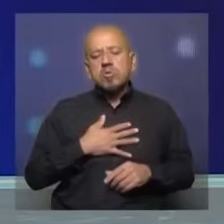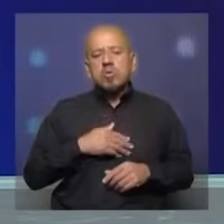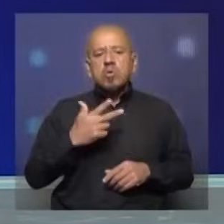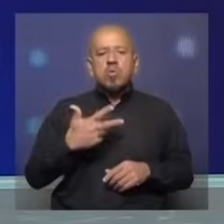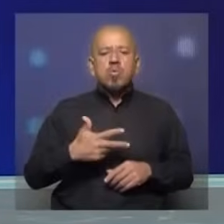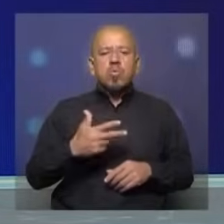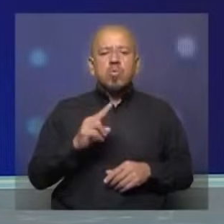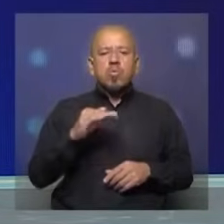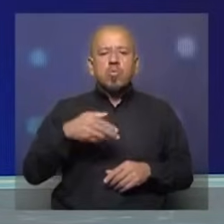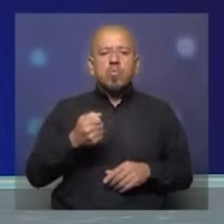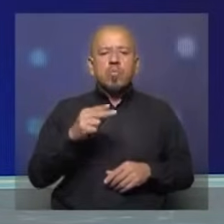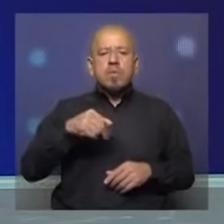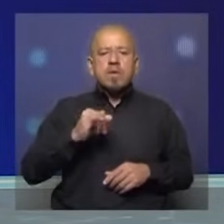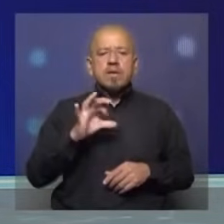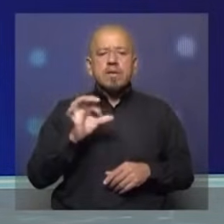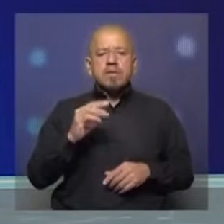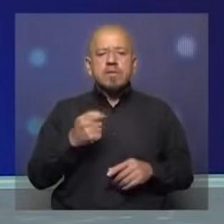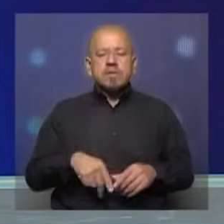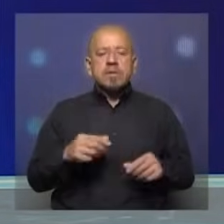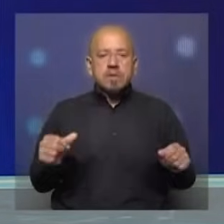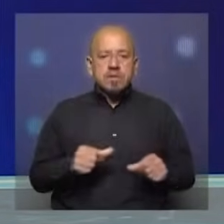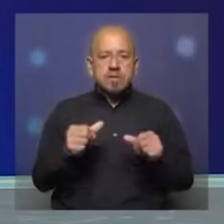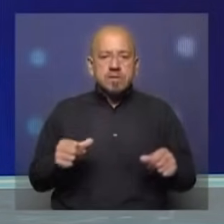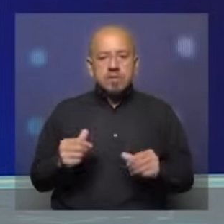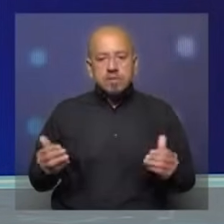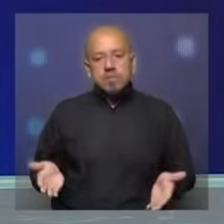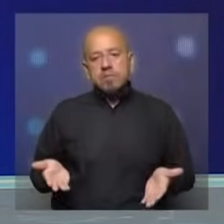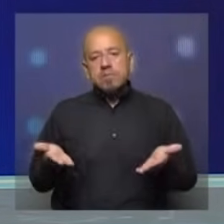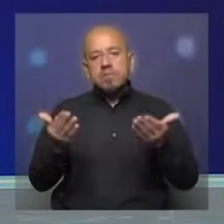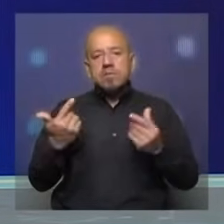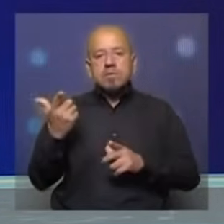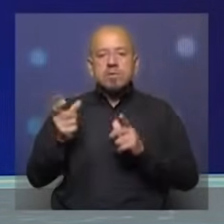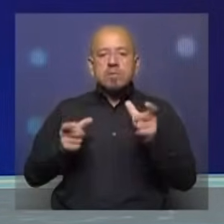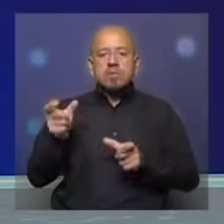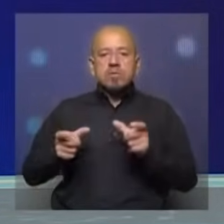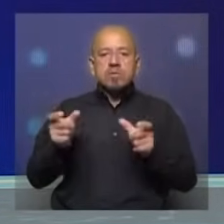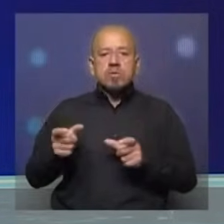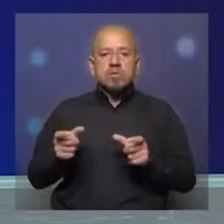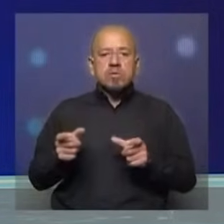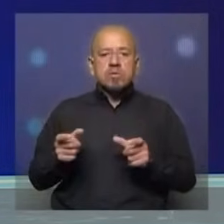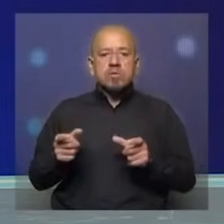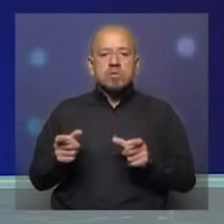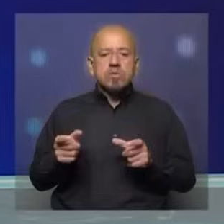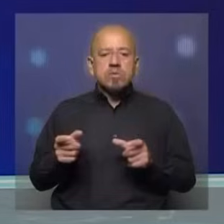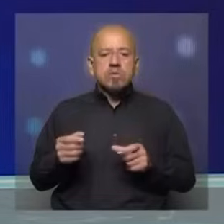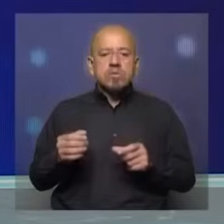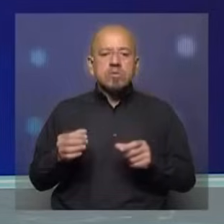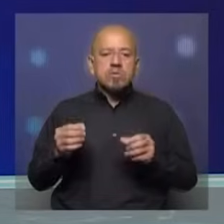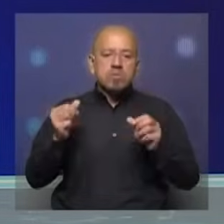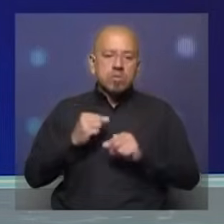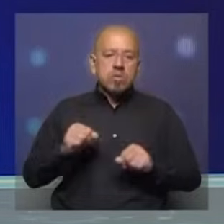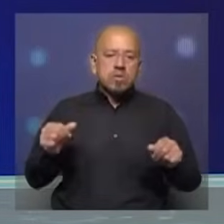programa habla de generación de capacidades para que las personas sean capaces de